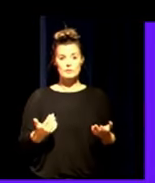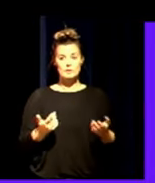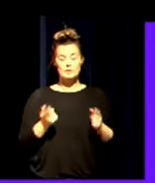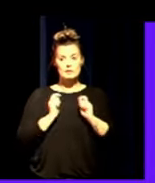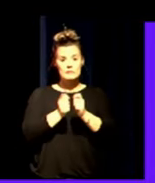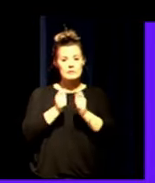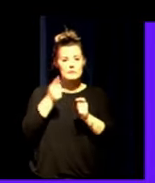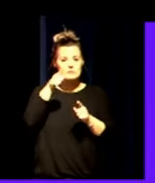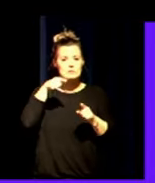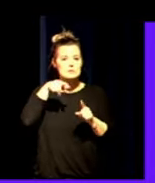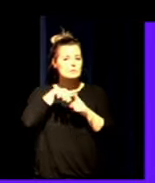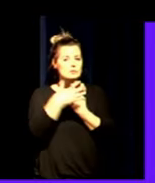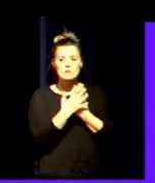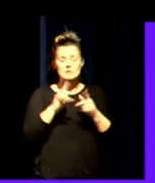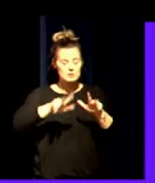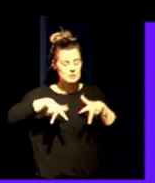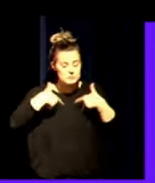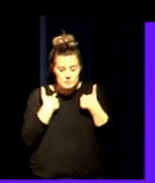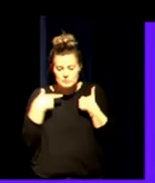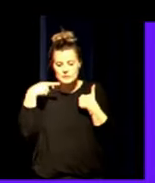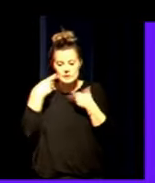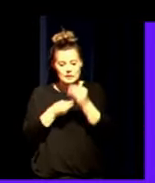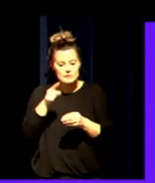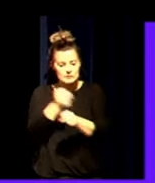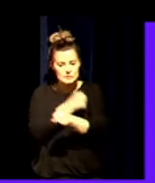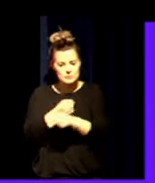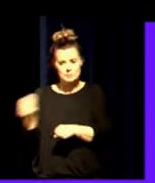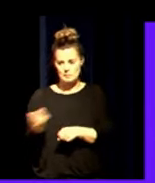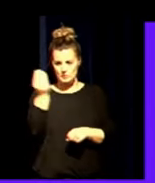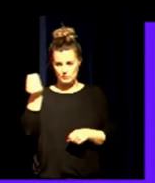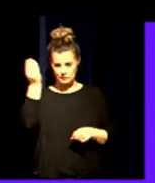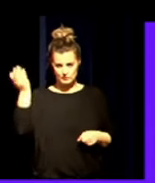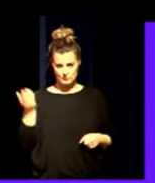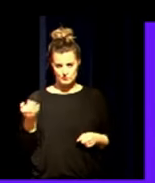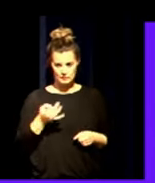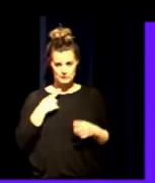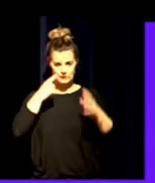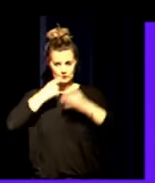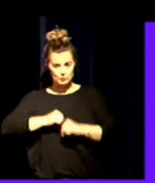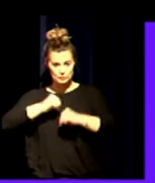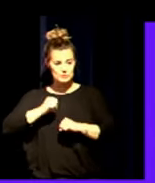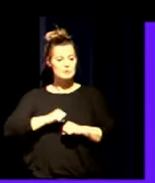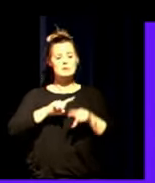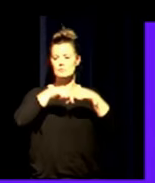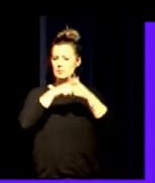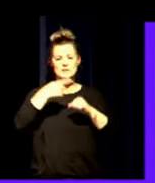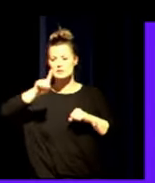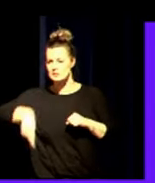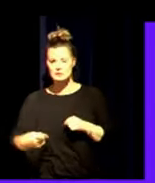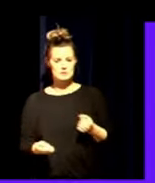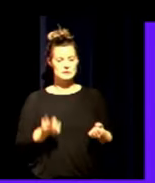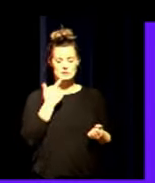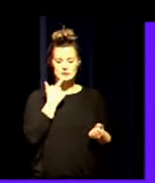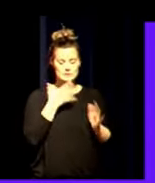en un estatus que les permita hacer esa tarea, ese trabajo mucho mejor que lo que hacemos los adultos. Y las familias también. Es decir,